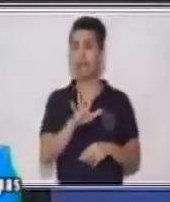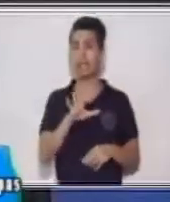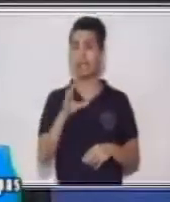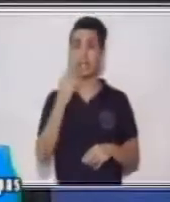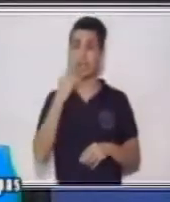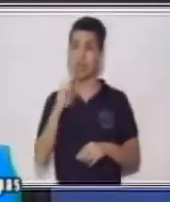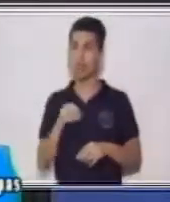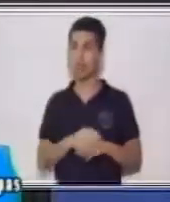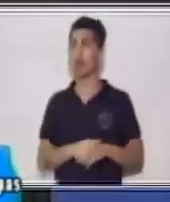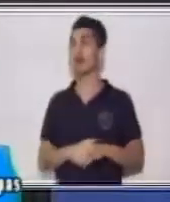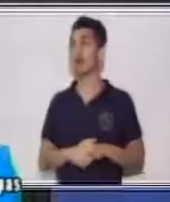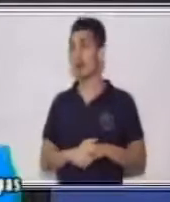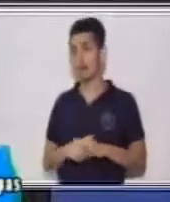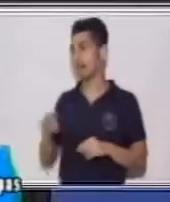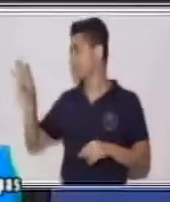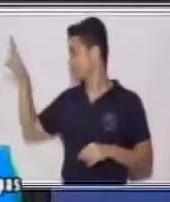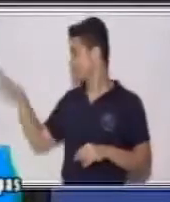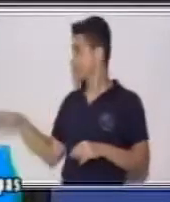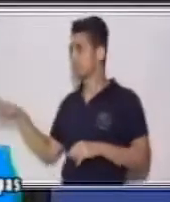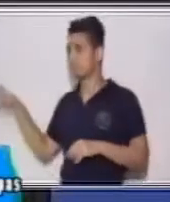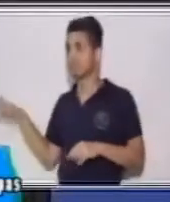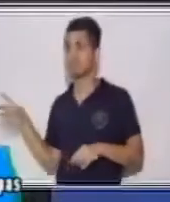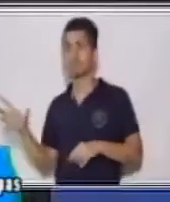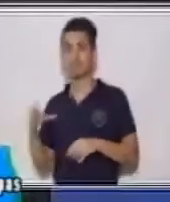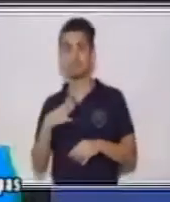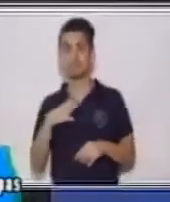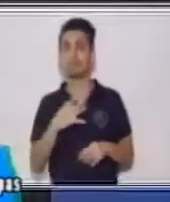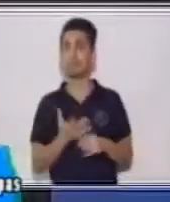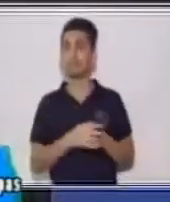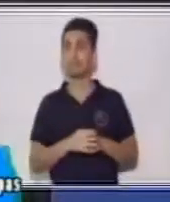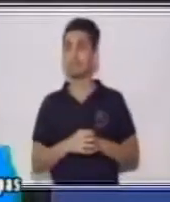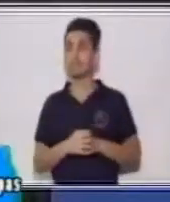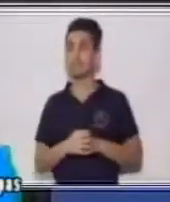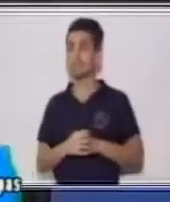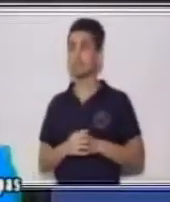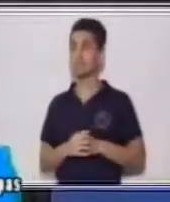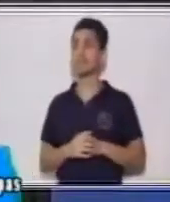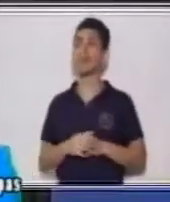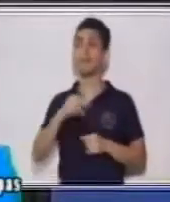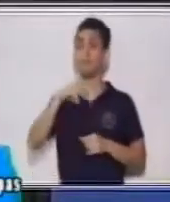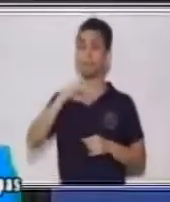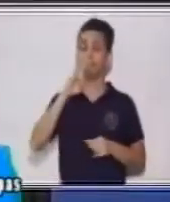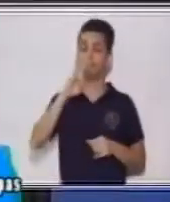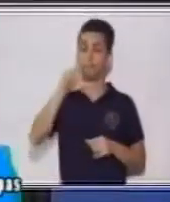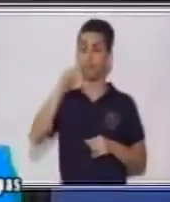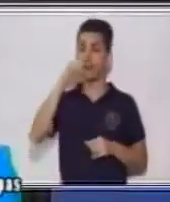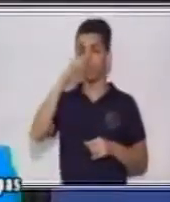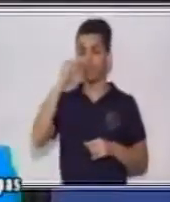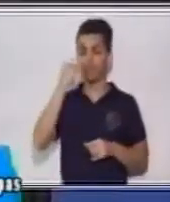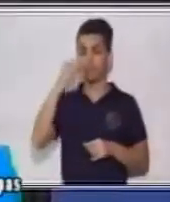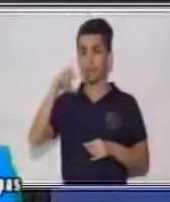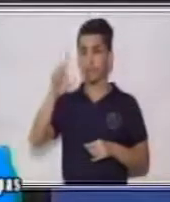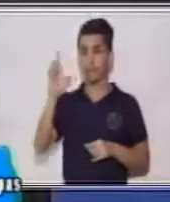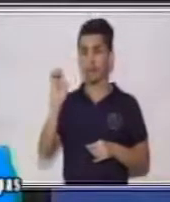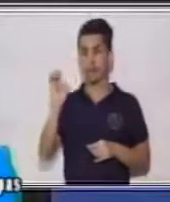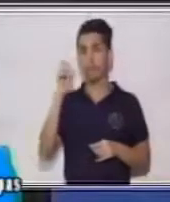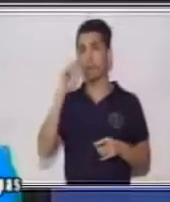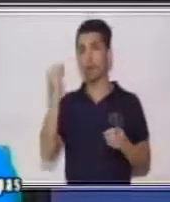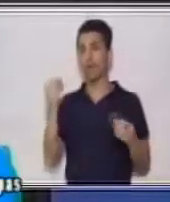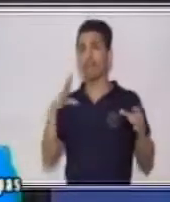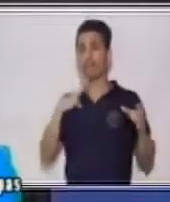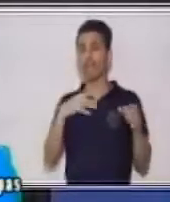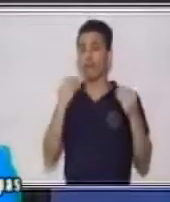Esta tabla es una tabla, como dice acá, múltiple, porque tiene varias